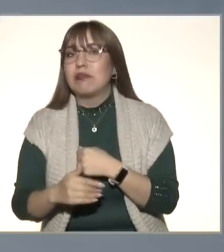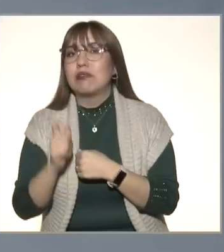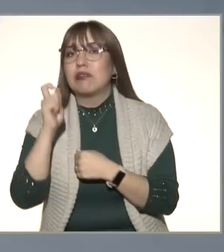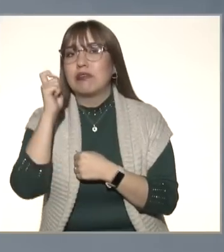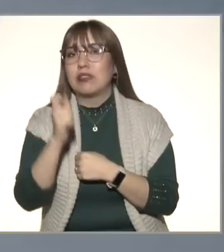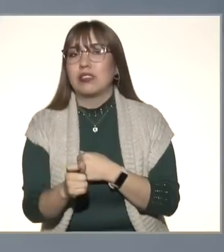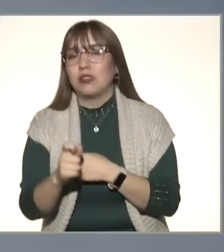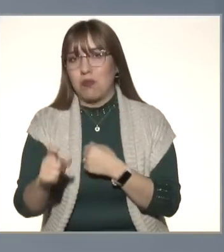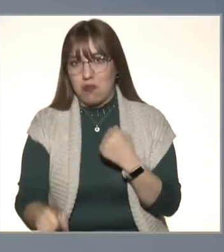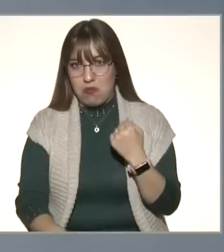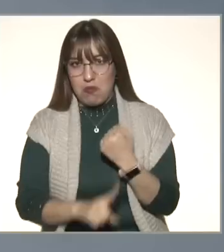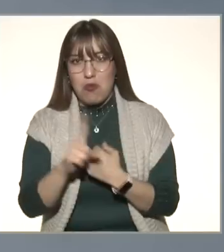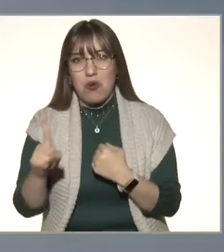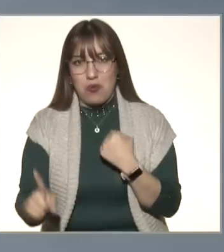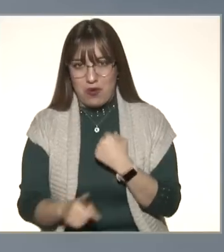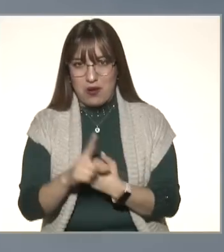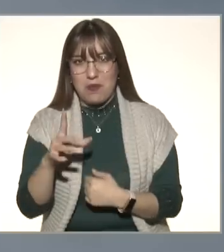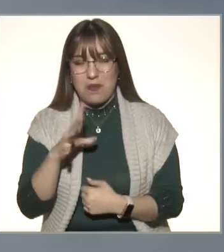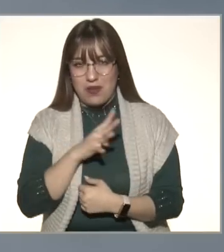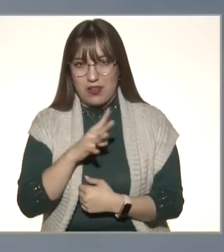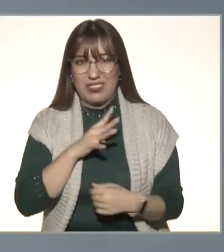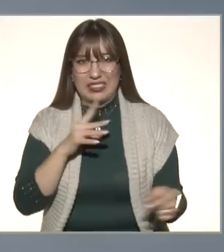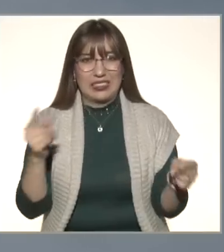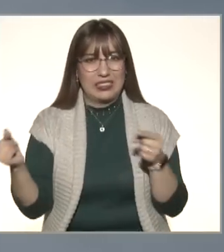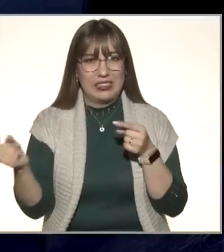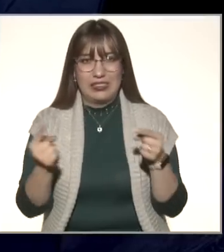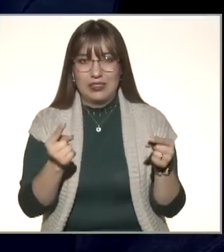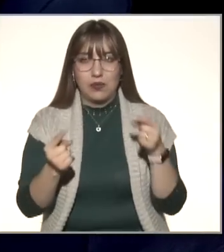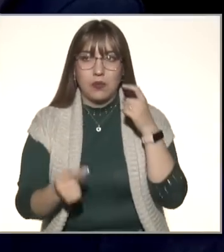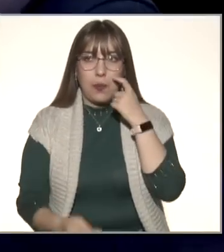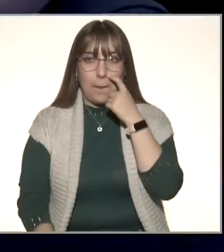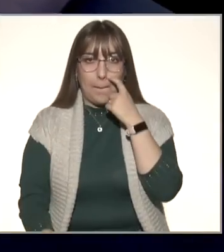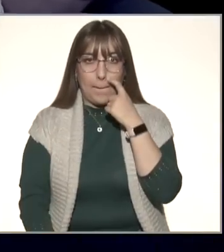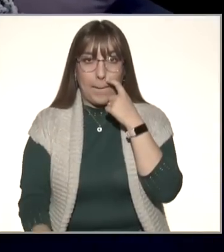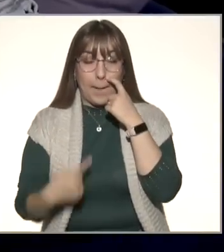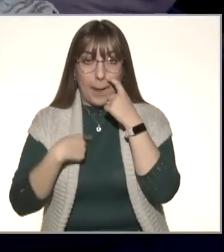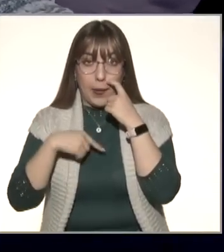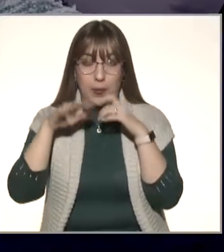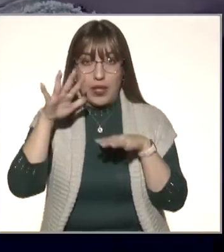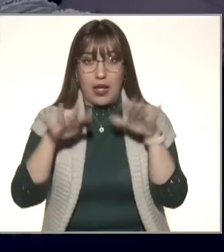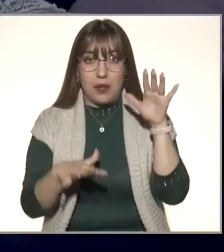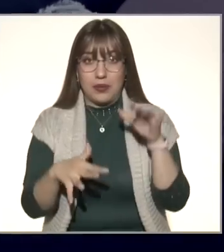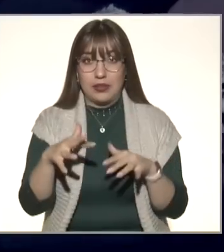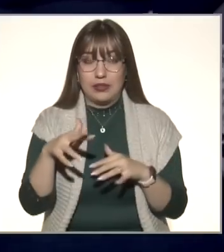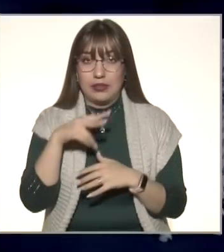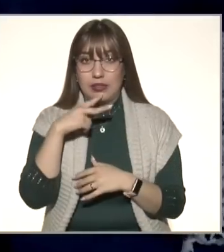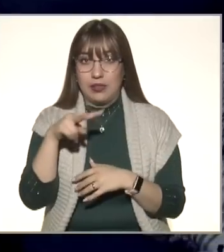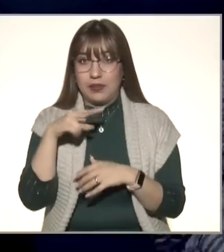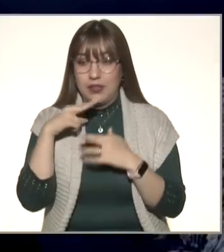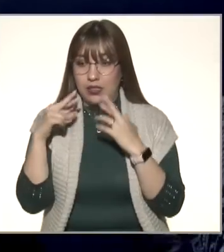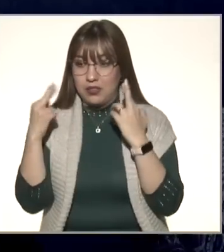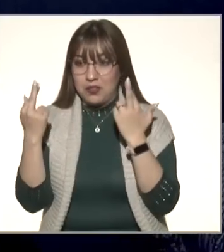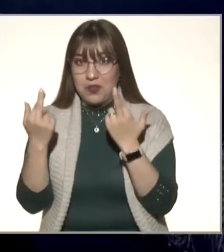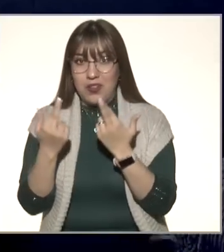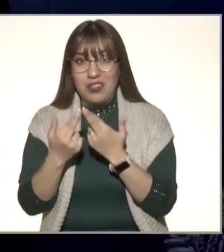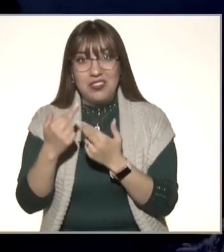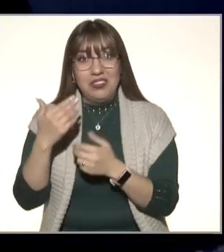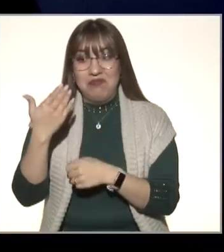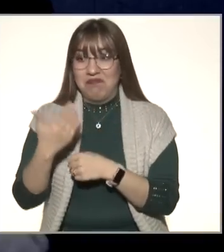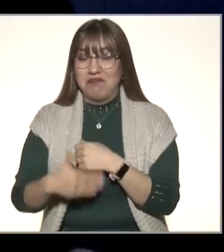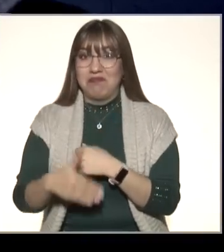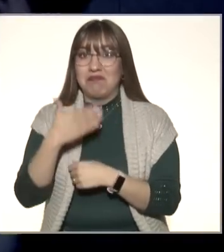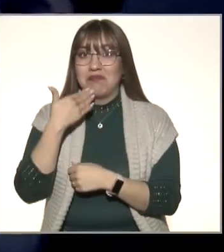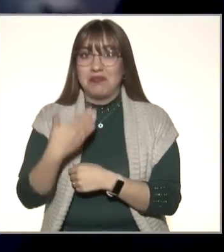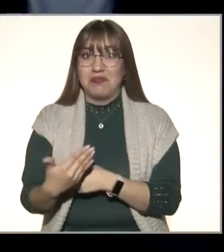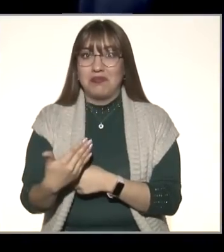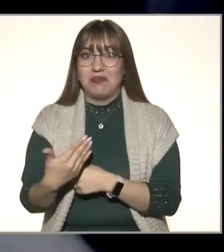decir. Yo cuando en la Navidad me toca una cena navideña y encuentro que no pasa nada, yo digo, estuvo bien,